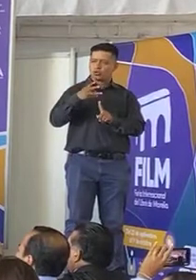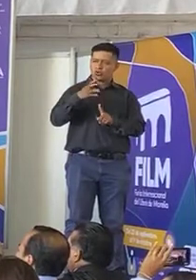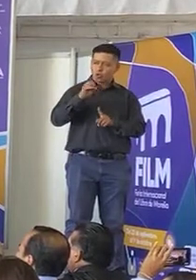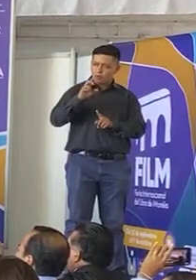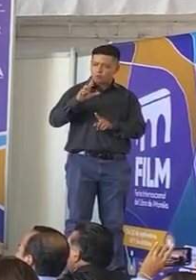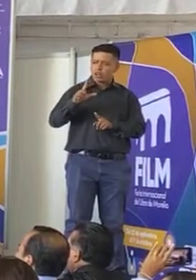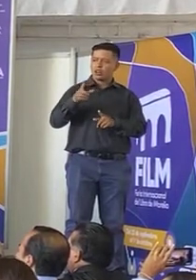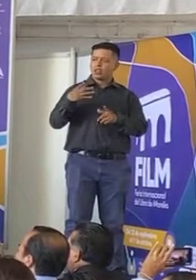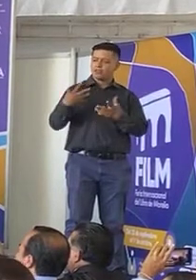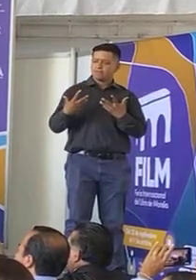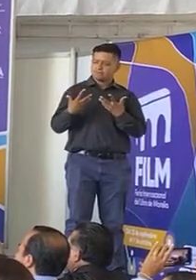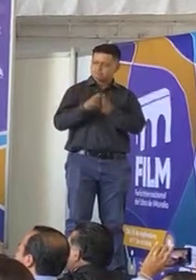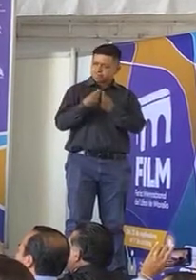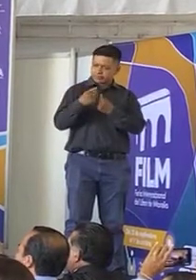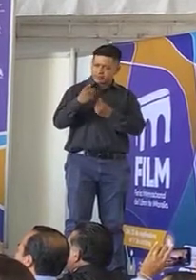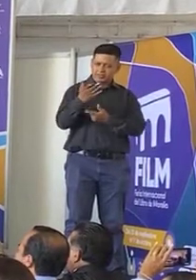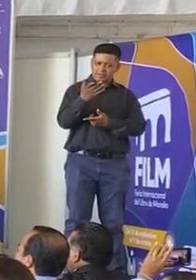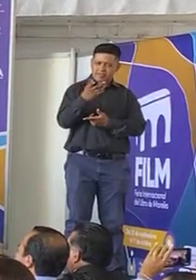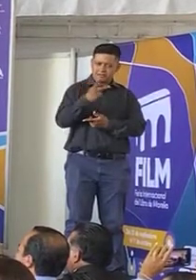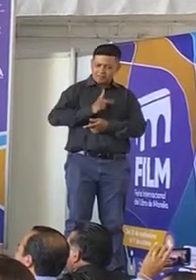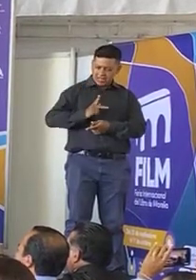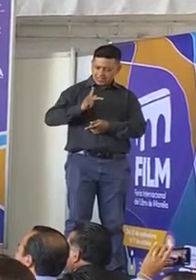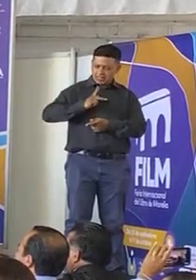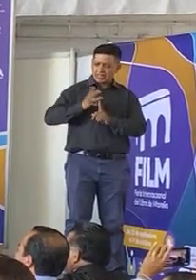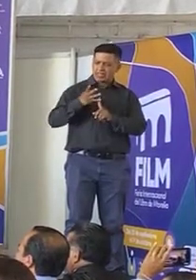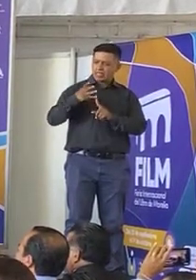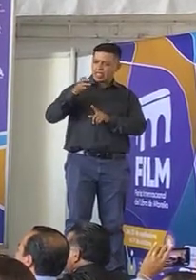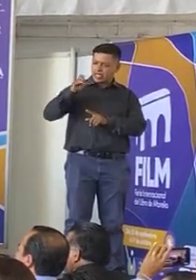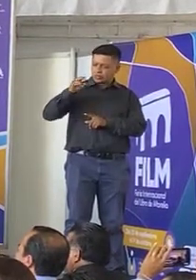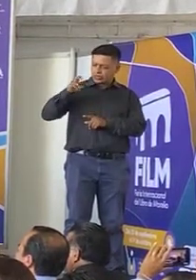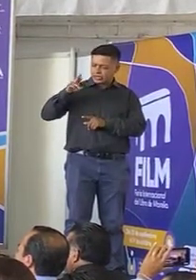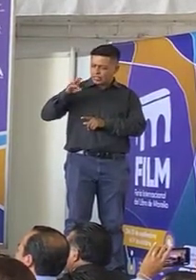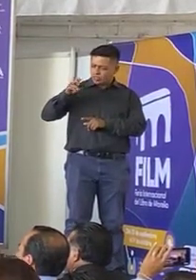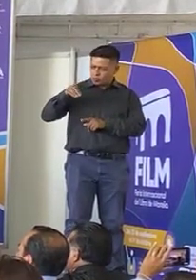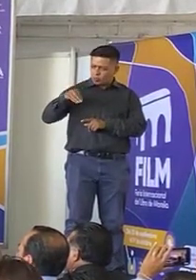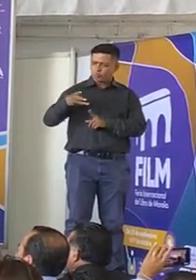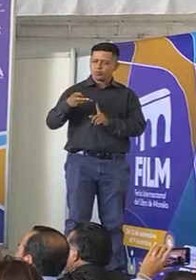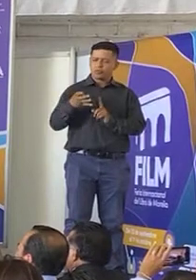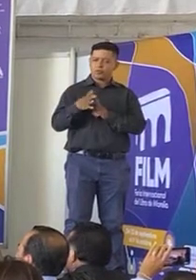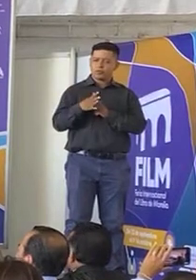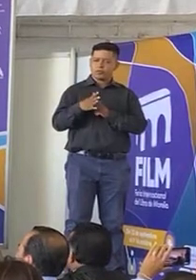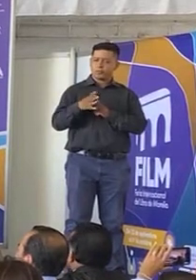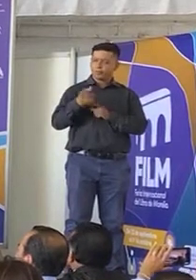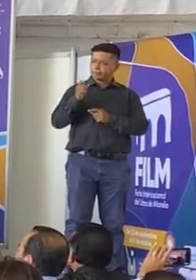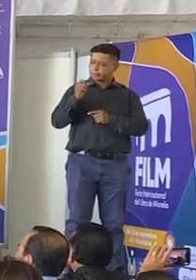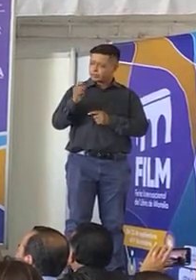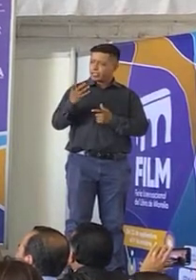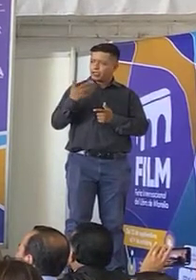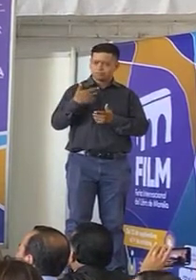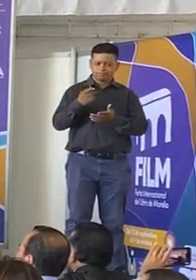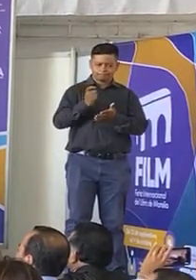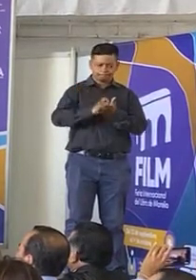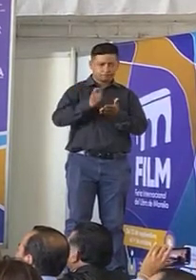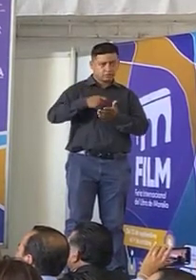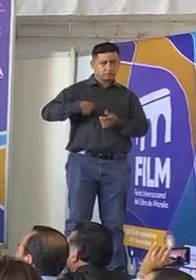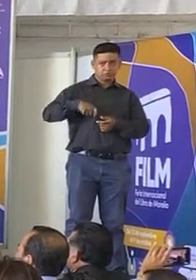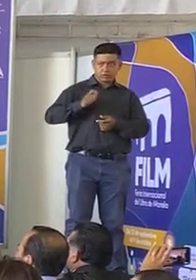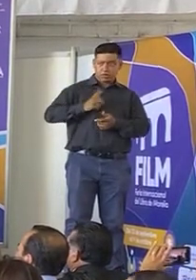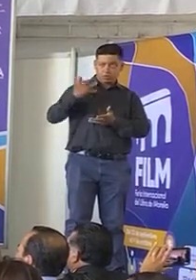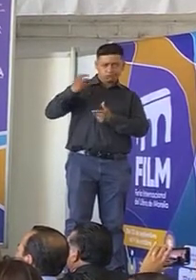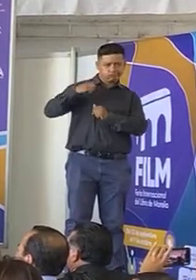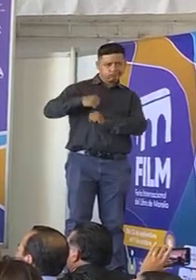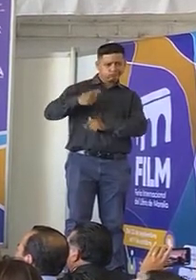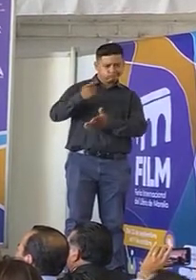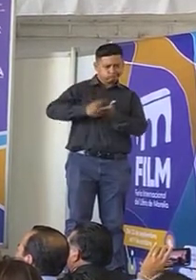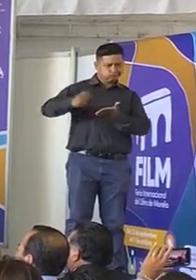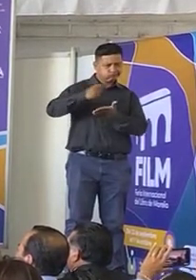Editores Mexicanos Unidos, Patria, Penguin Random, Nos acompañan editoriales españolas invitadas